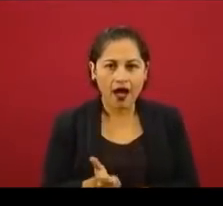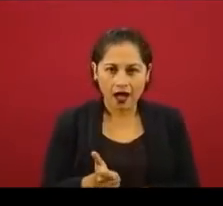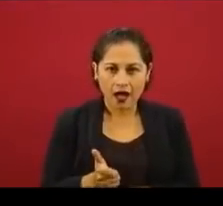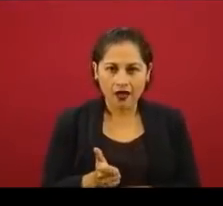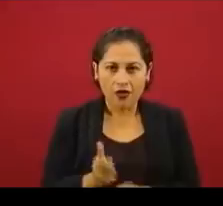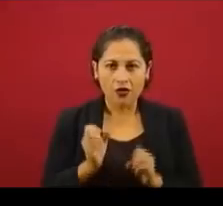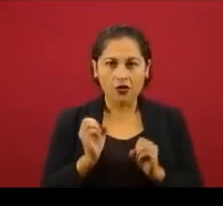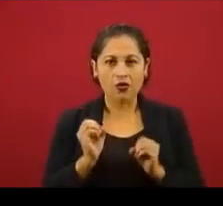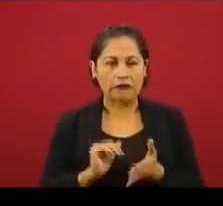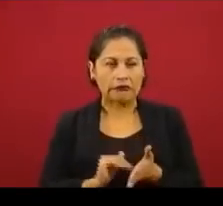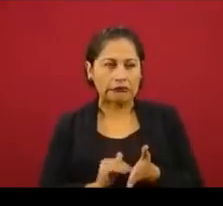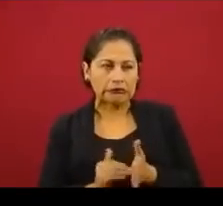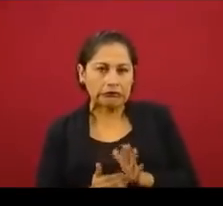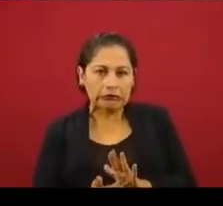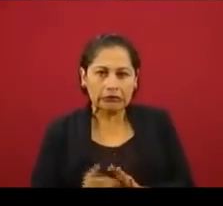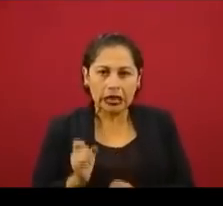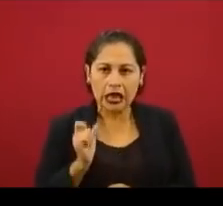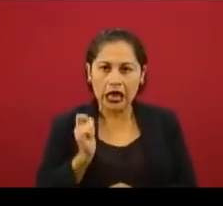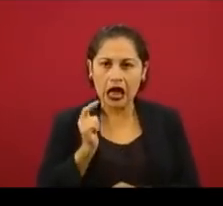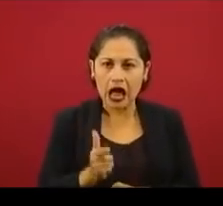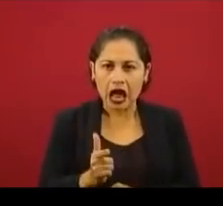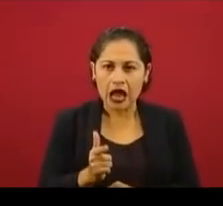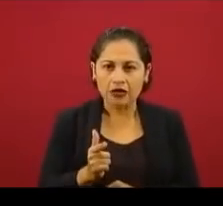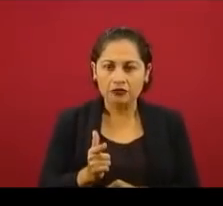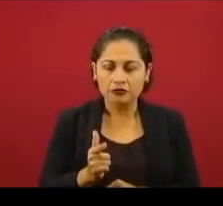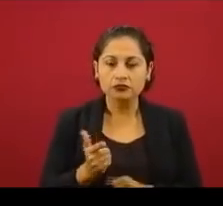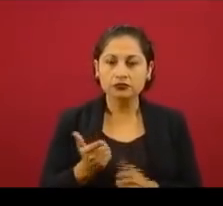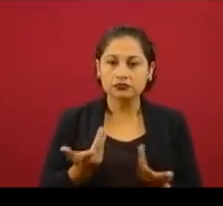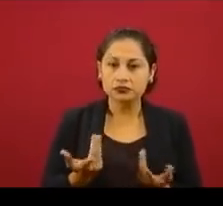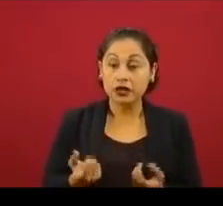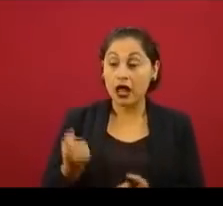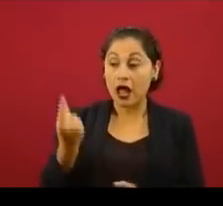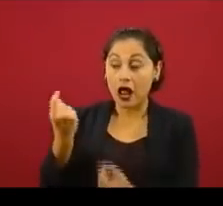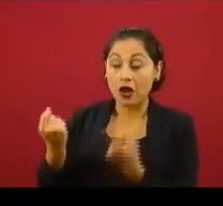la realidad. Los que buscaban